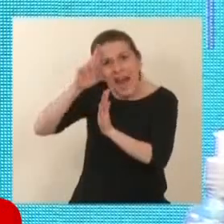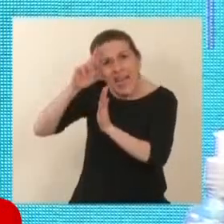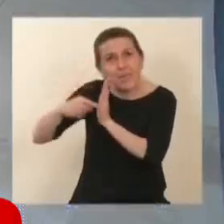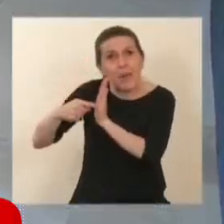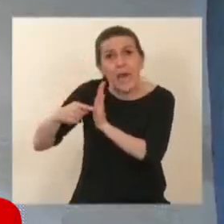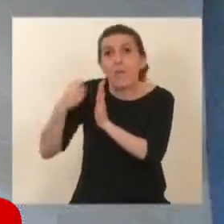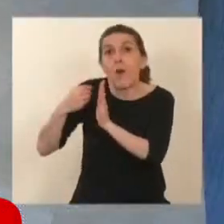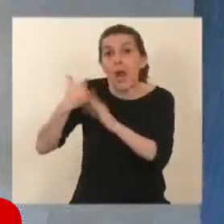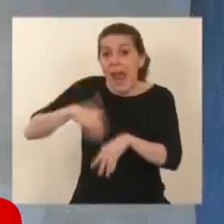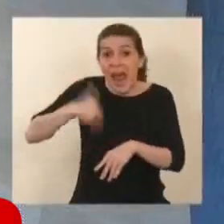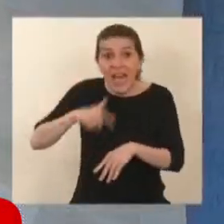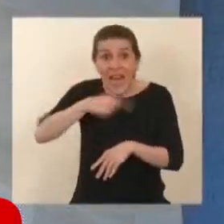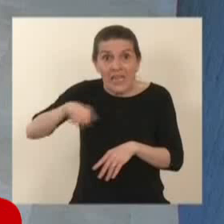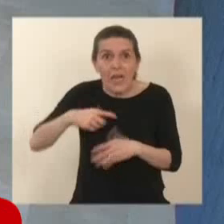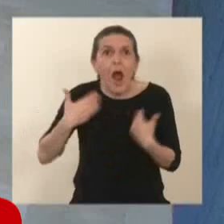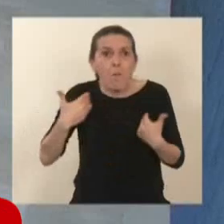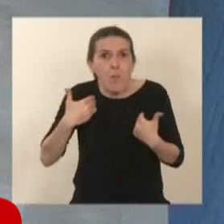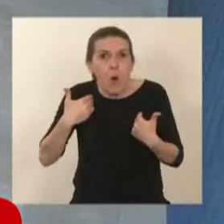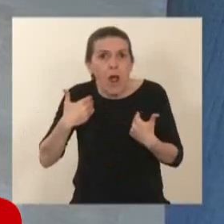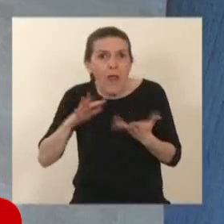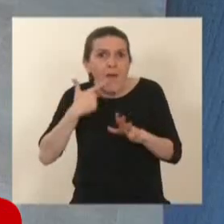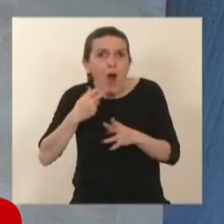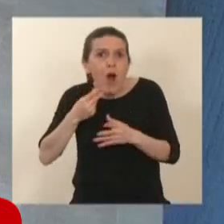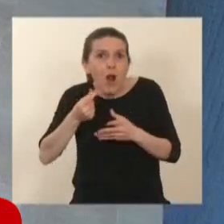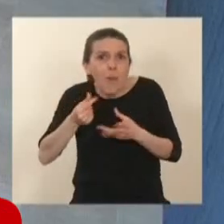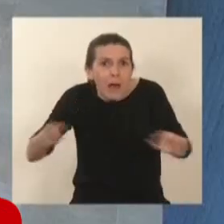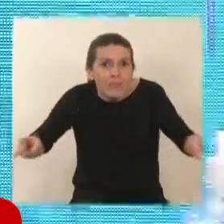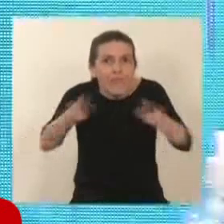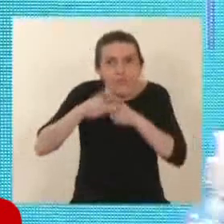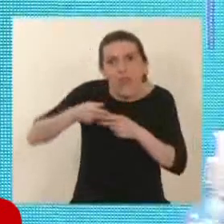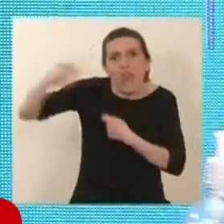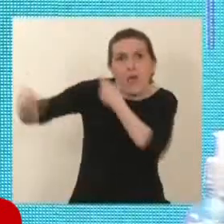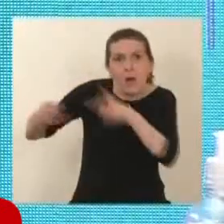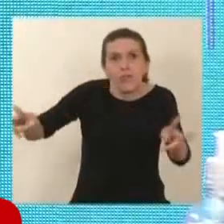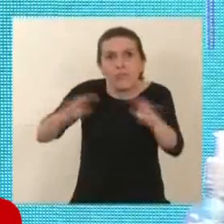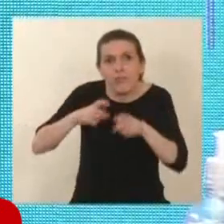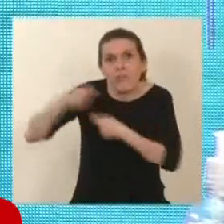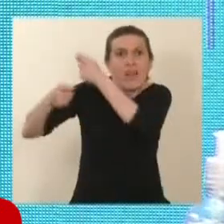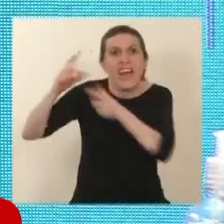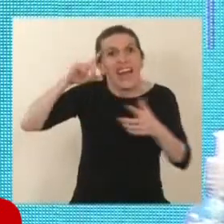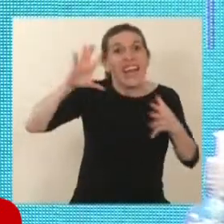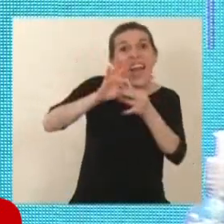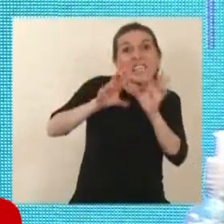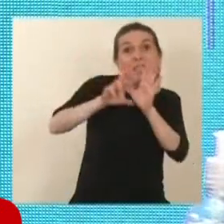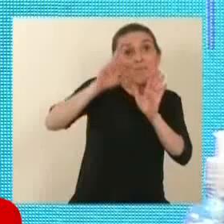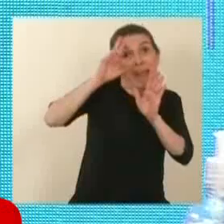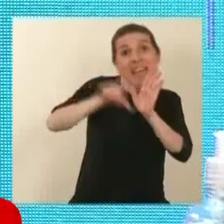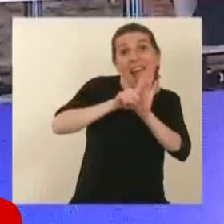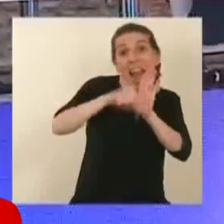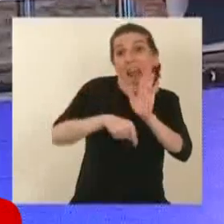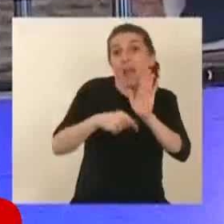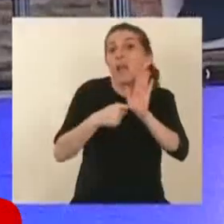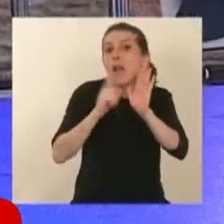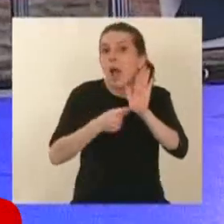el cual Argentina pueda generar instrumentos de financiamiento bajo nuestra propia ley y también en nuestra propia